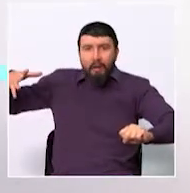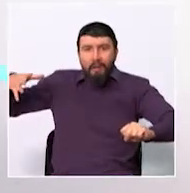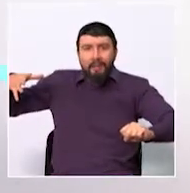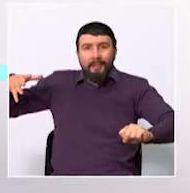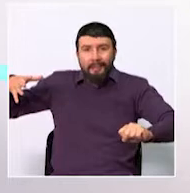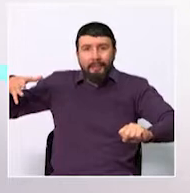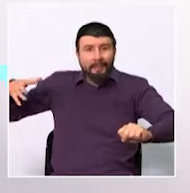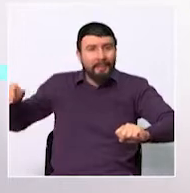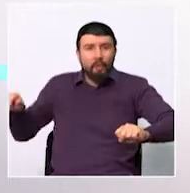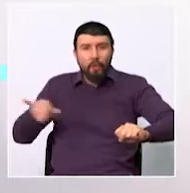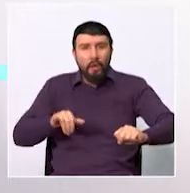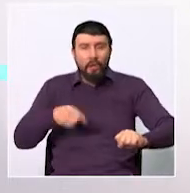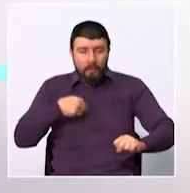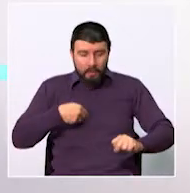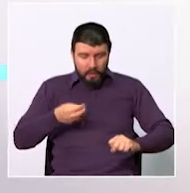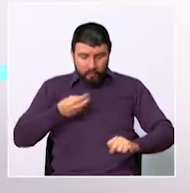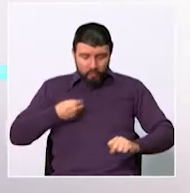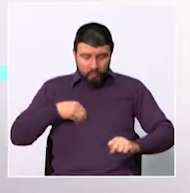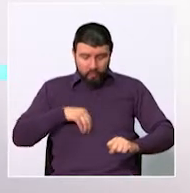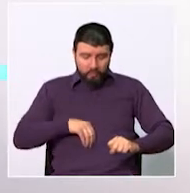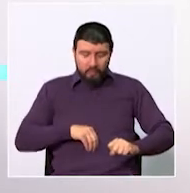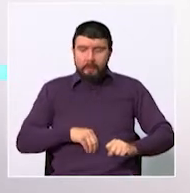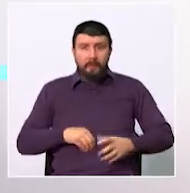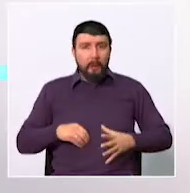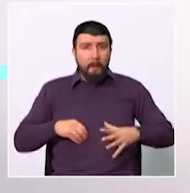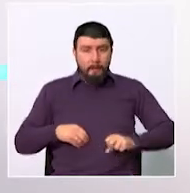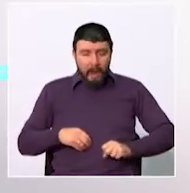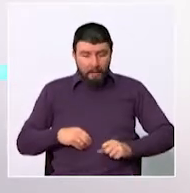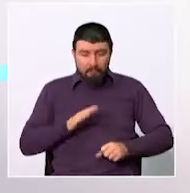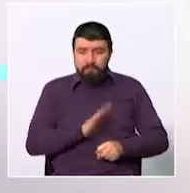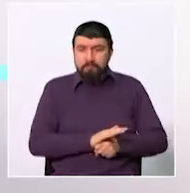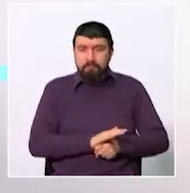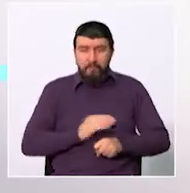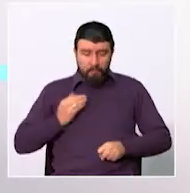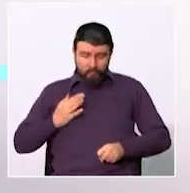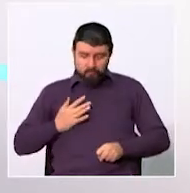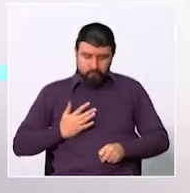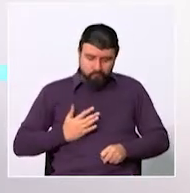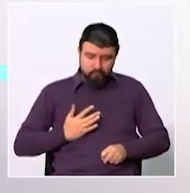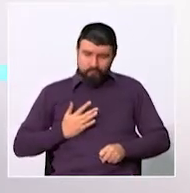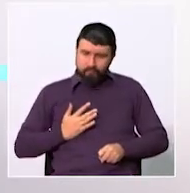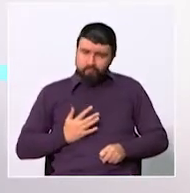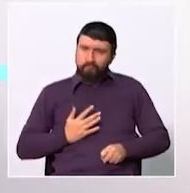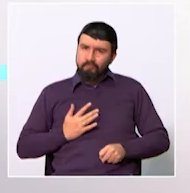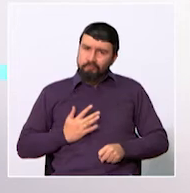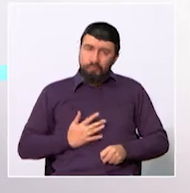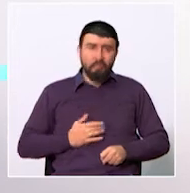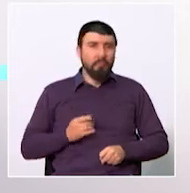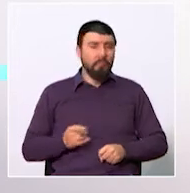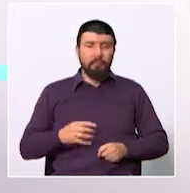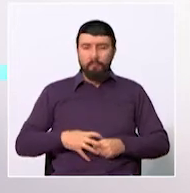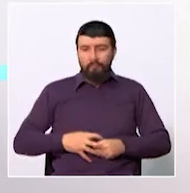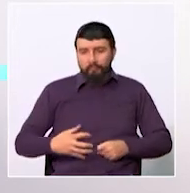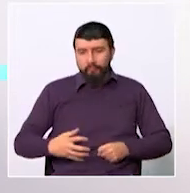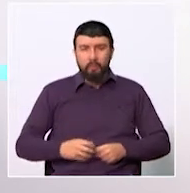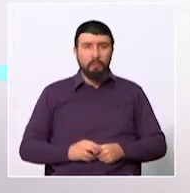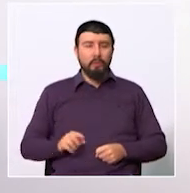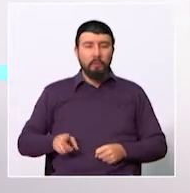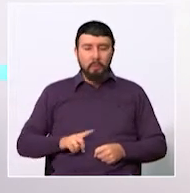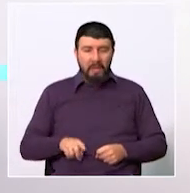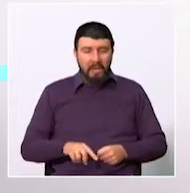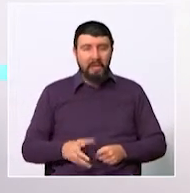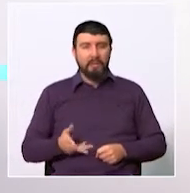parte que pueden ser por tumores por estreñimiento por parásitos por daños neurológicos